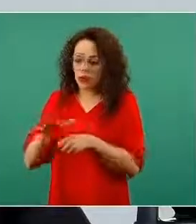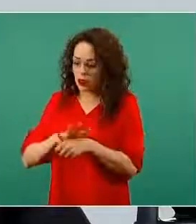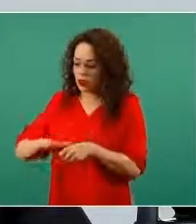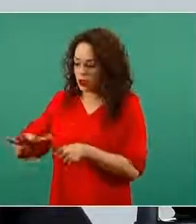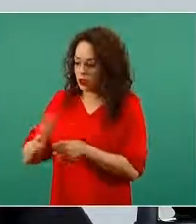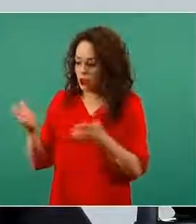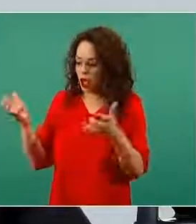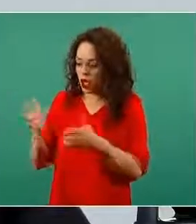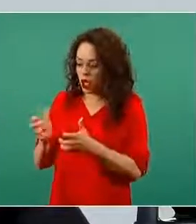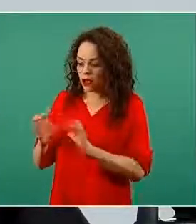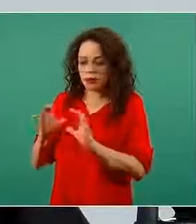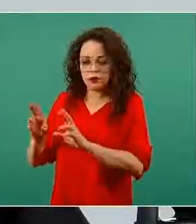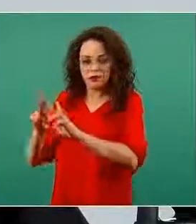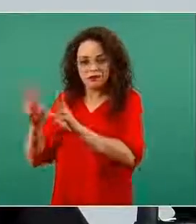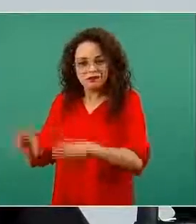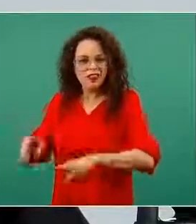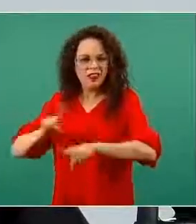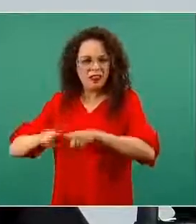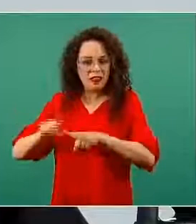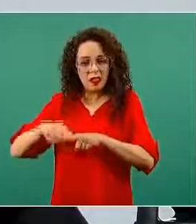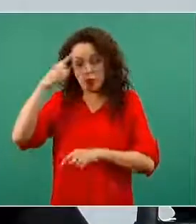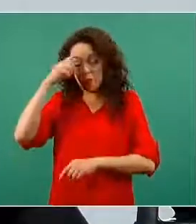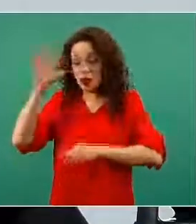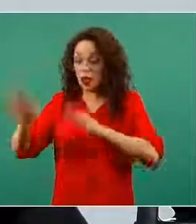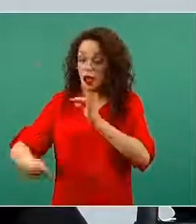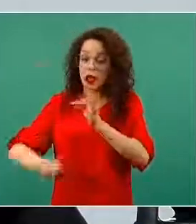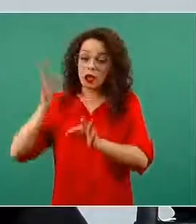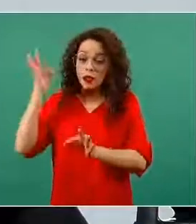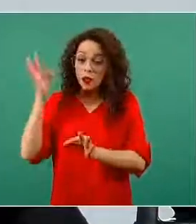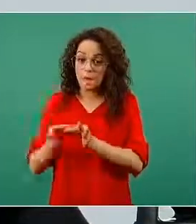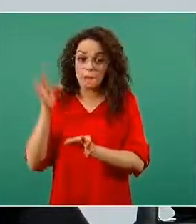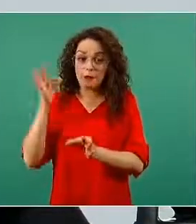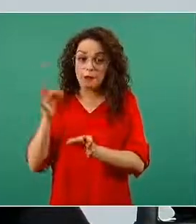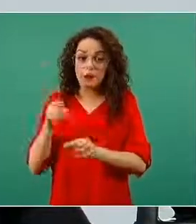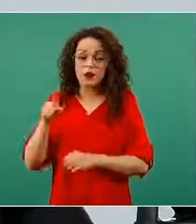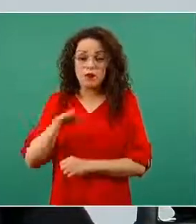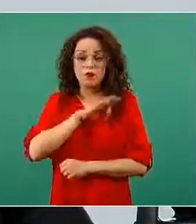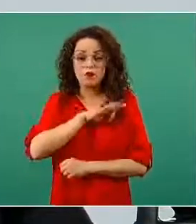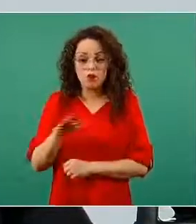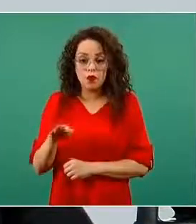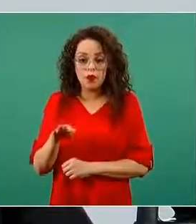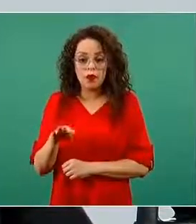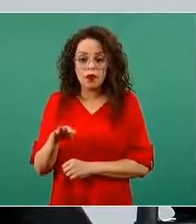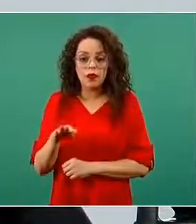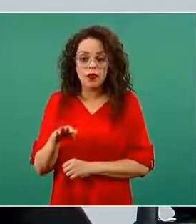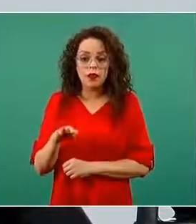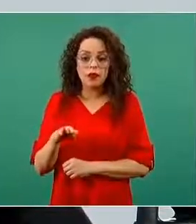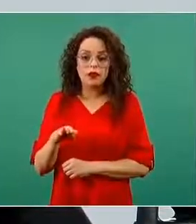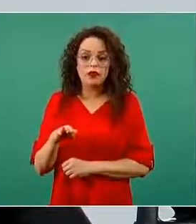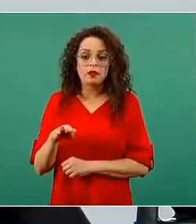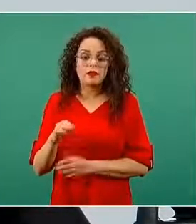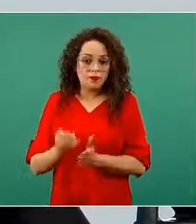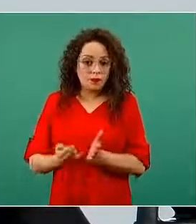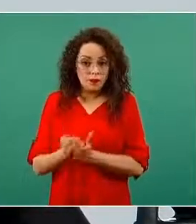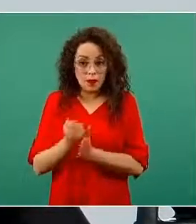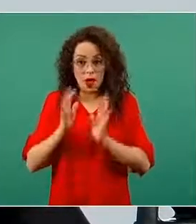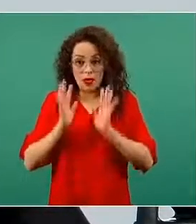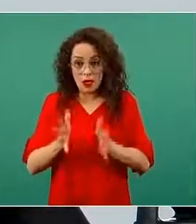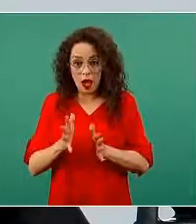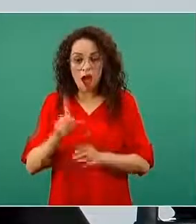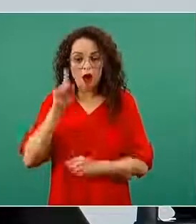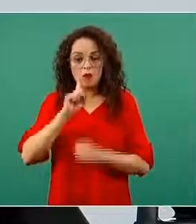vacunación, para que estén completamente listos y en su momento puedan definir cuándo es que las mujeres